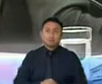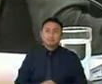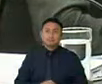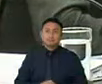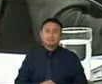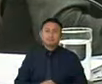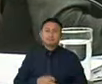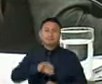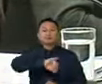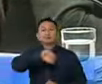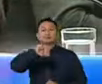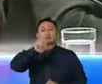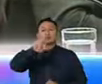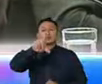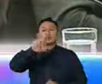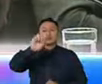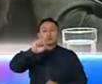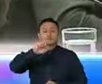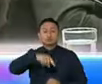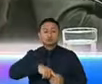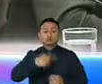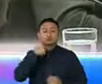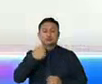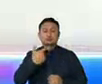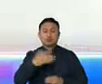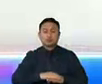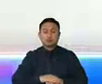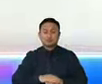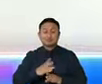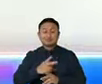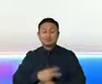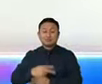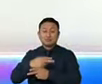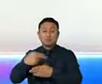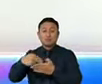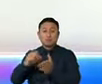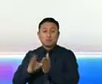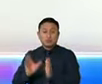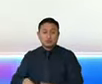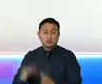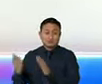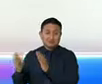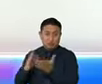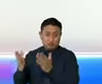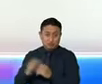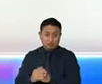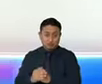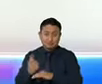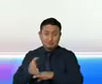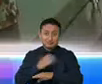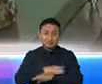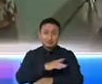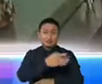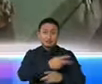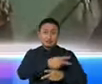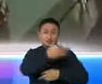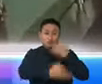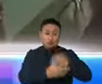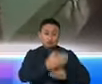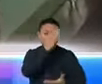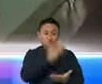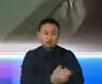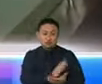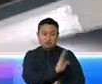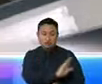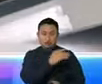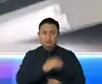Julio César Trujillo se refiere a la cesación de funciones emitida por el Consejo de Participación Ciudadana y Control Social Transitorio, ante la cual